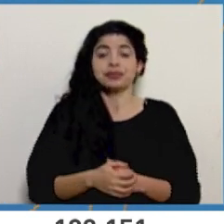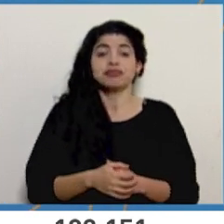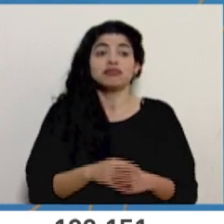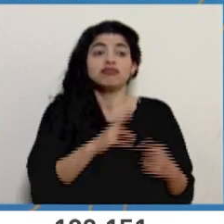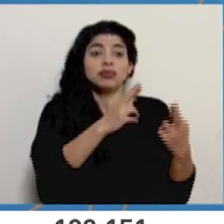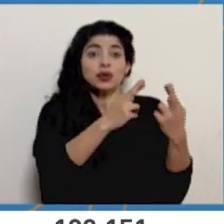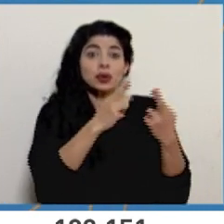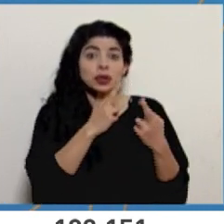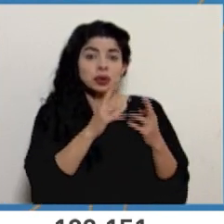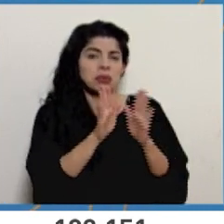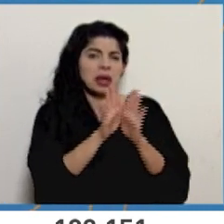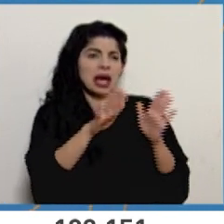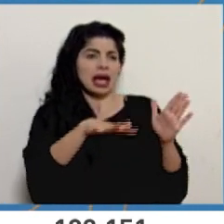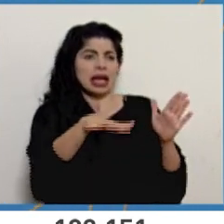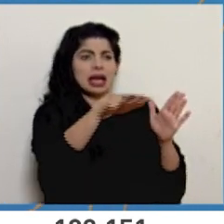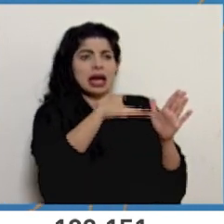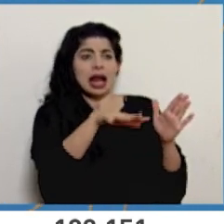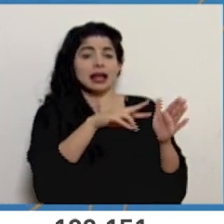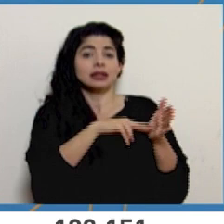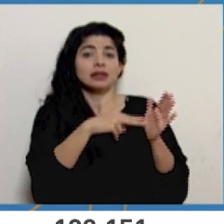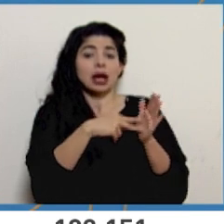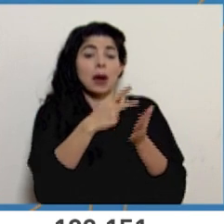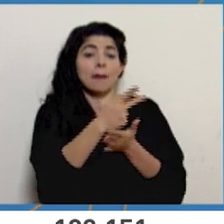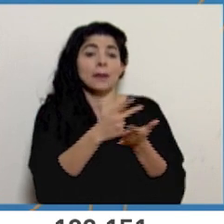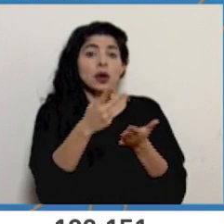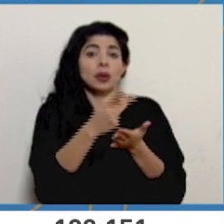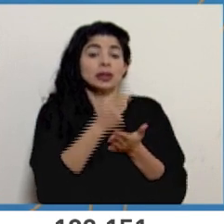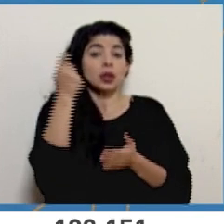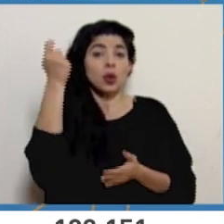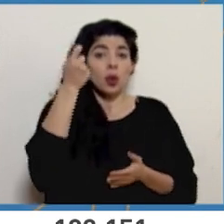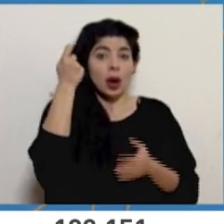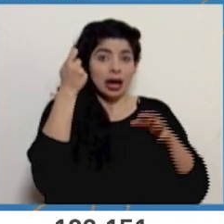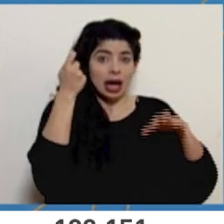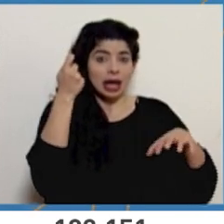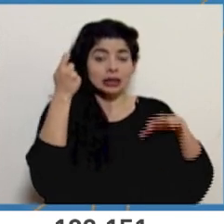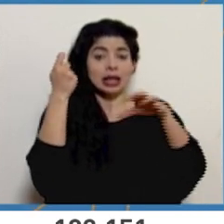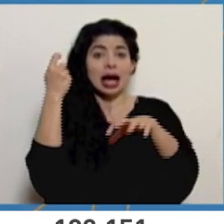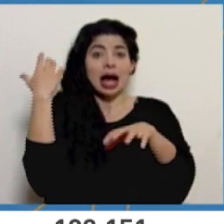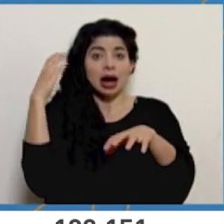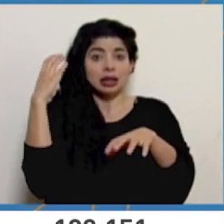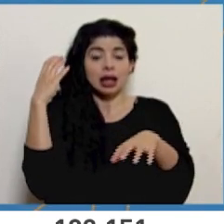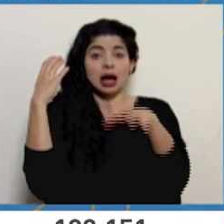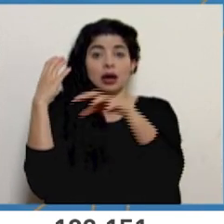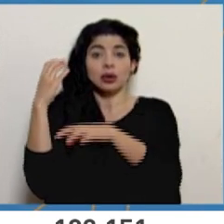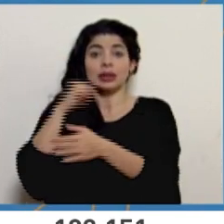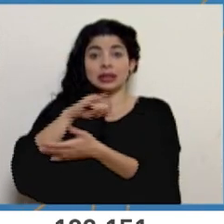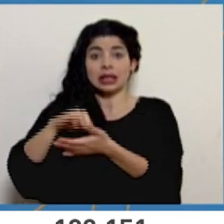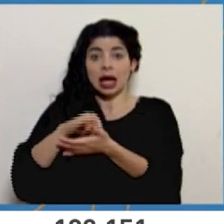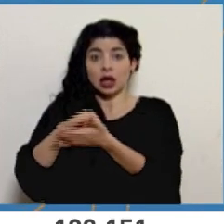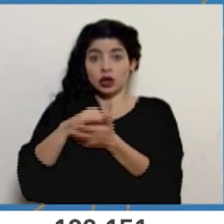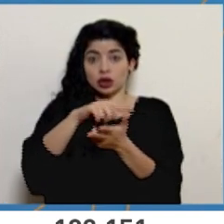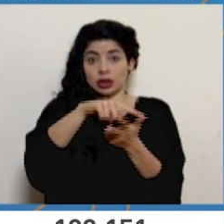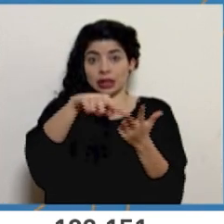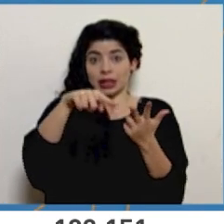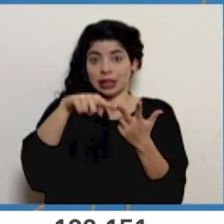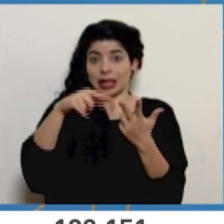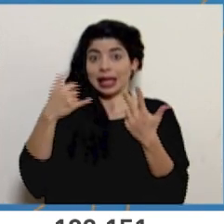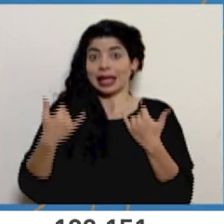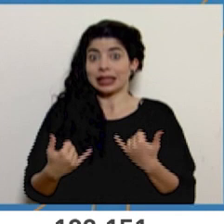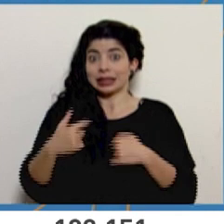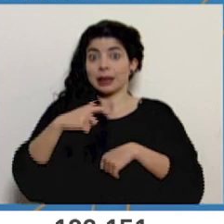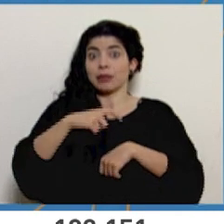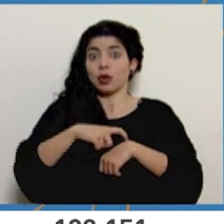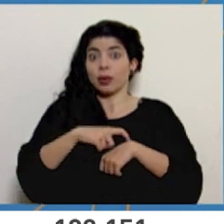generales en el sentido de que la provincia de Guanacaste, Cartago y San José en este momento tienen todos